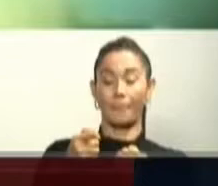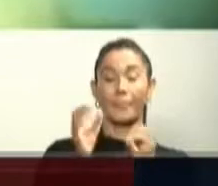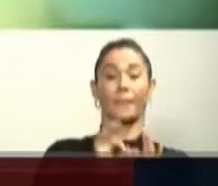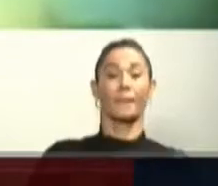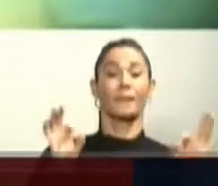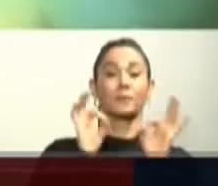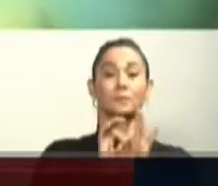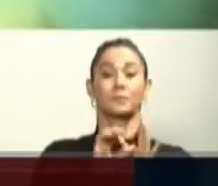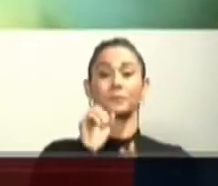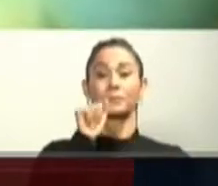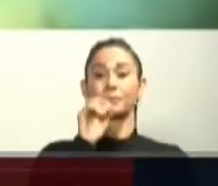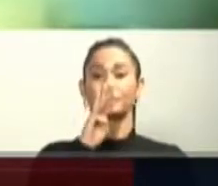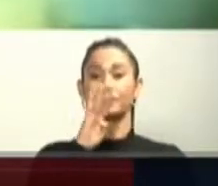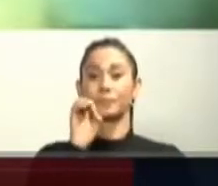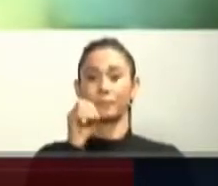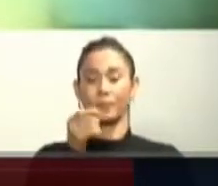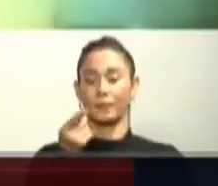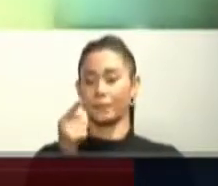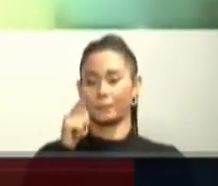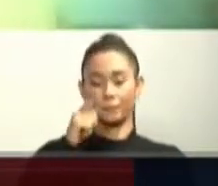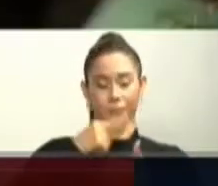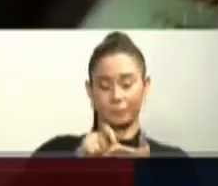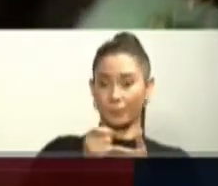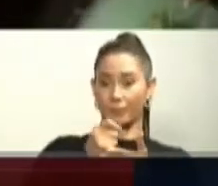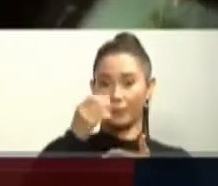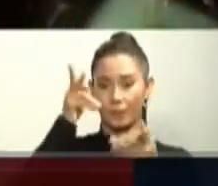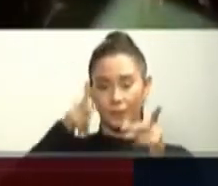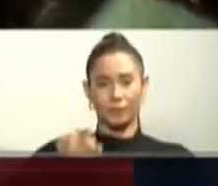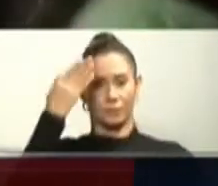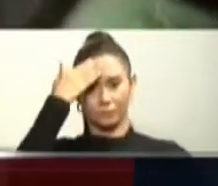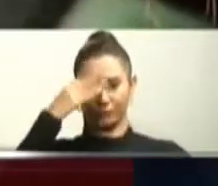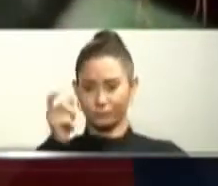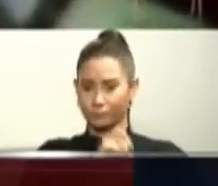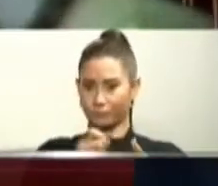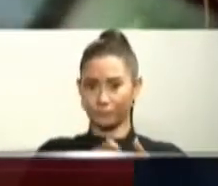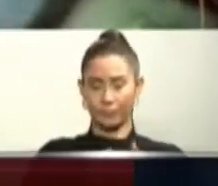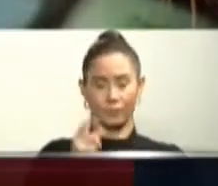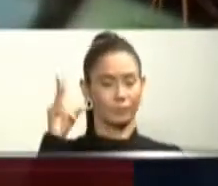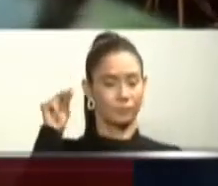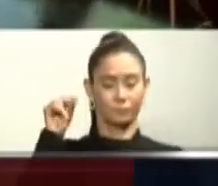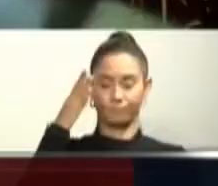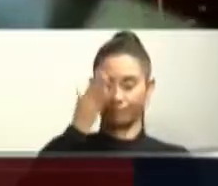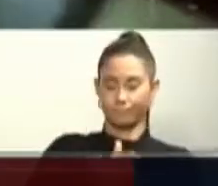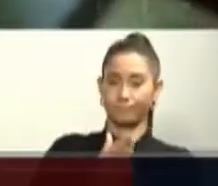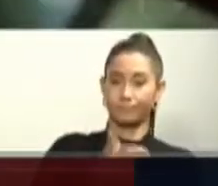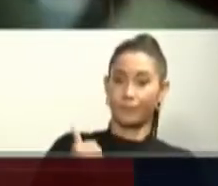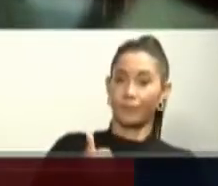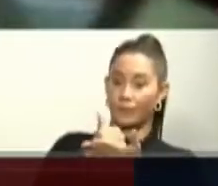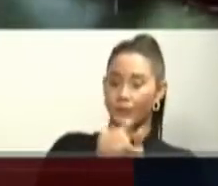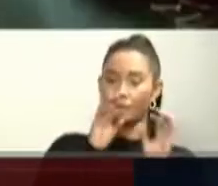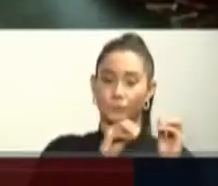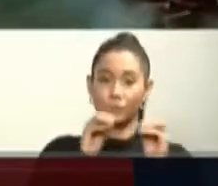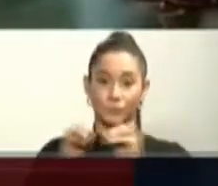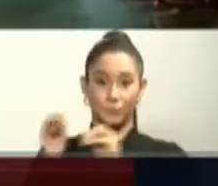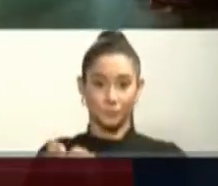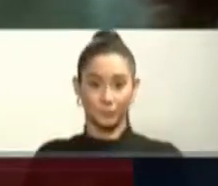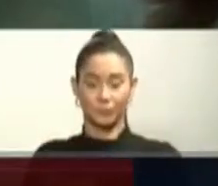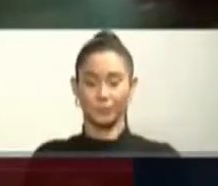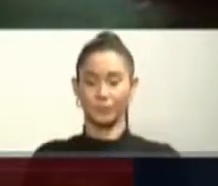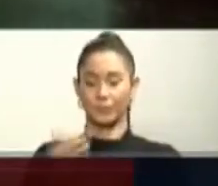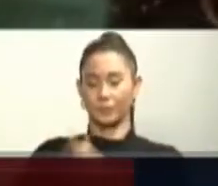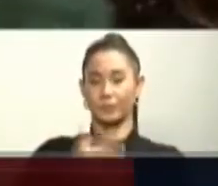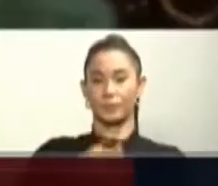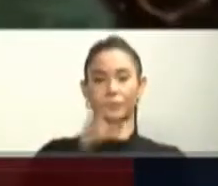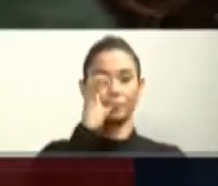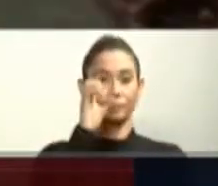el analfabetismo como uno de los males que hay que erradicar y desde su posición de legisladora preparó el proyecto Tasa Cero para